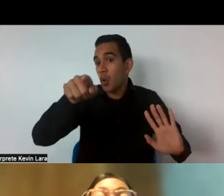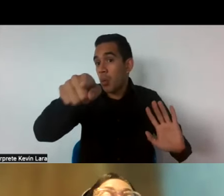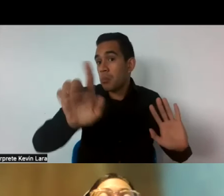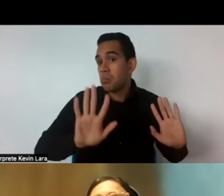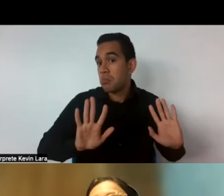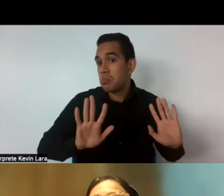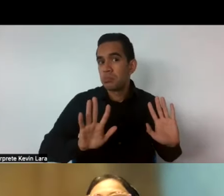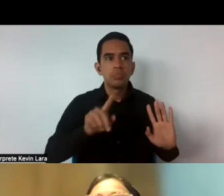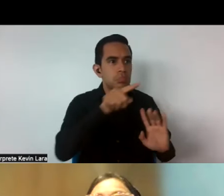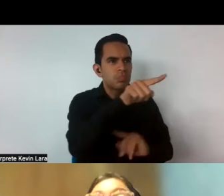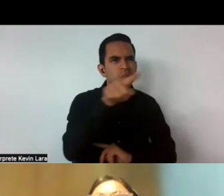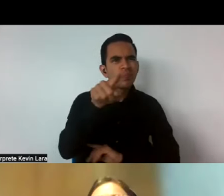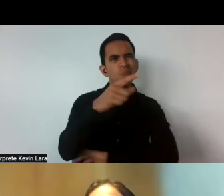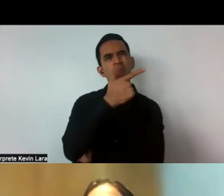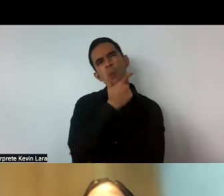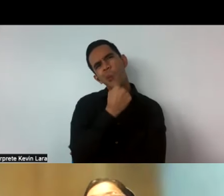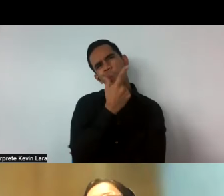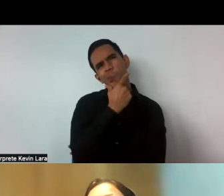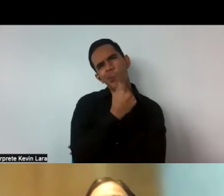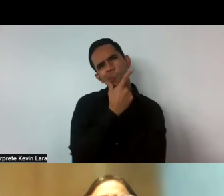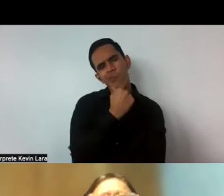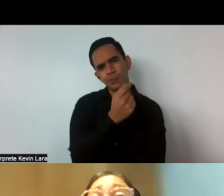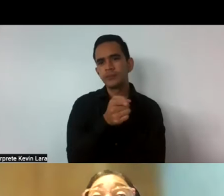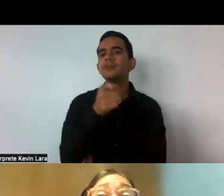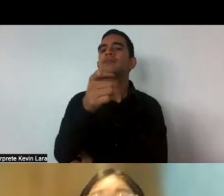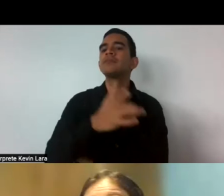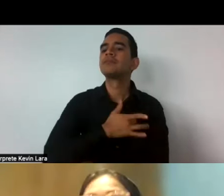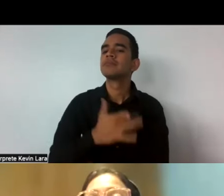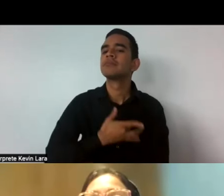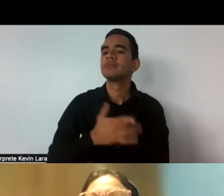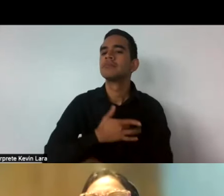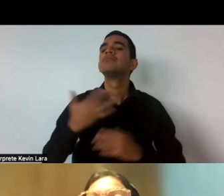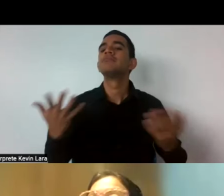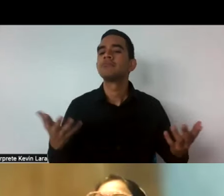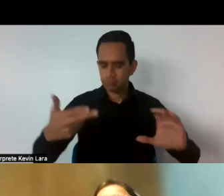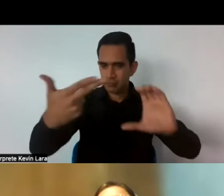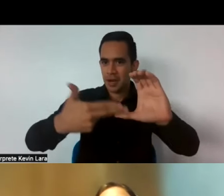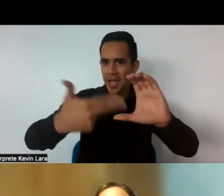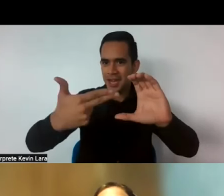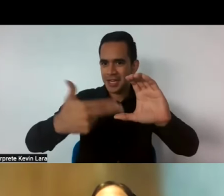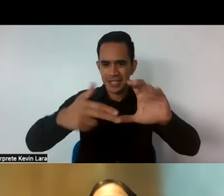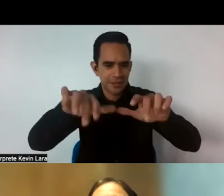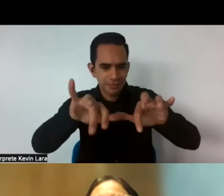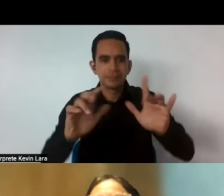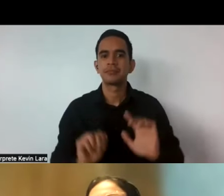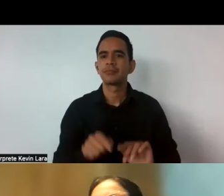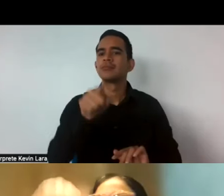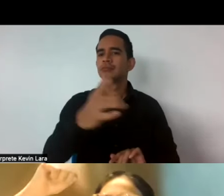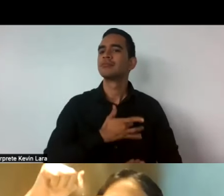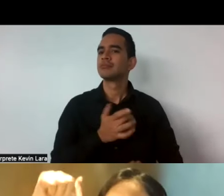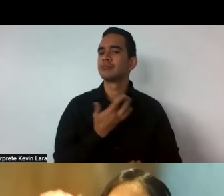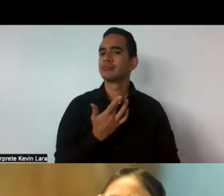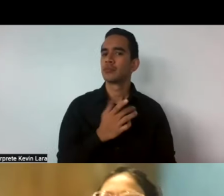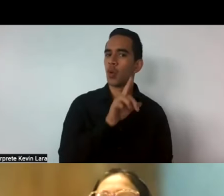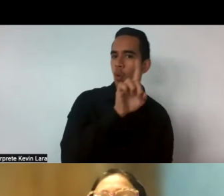¿Sí? El que desee, por favor, abra su micrófono o colóquelo en el chat. ¿Cuál es la imagen que representa la emoción